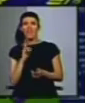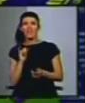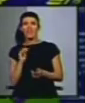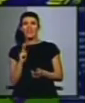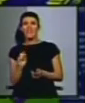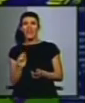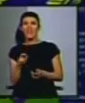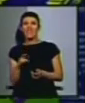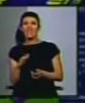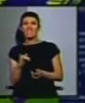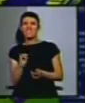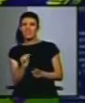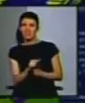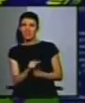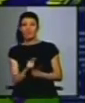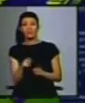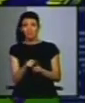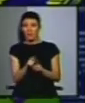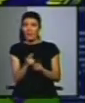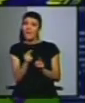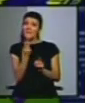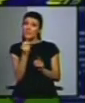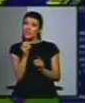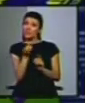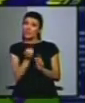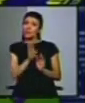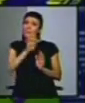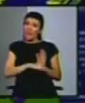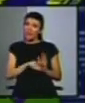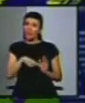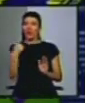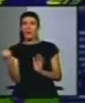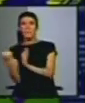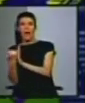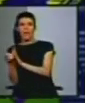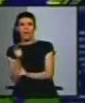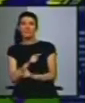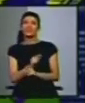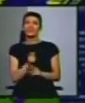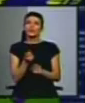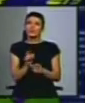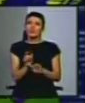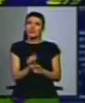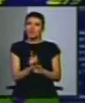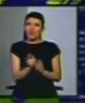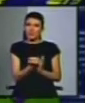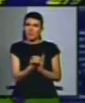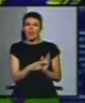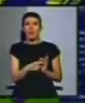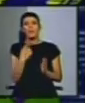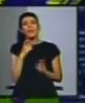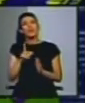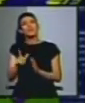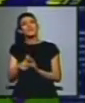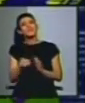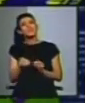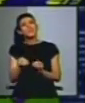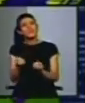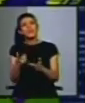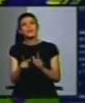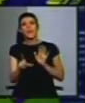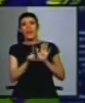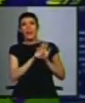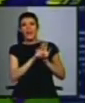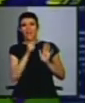un 20% menos que los de marca. Pero aún no es posible exigirlos porque la ley de fármacos sigue en el Congreso. Falta, eso sí, solo